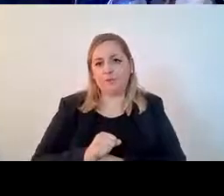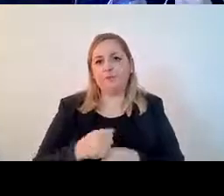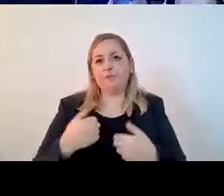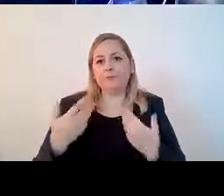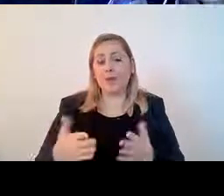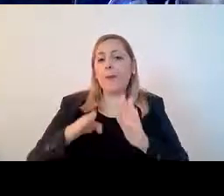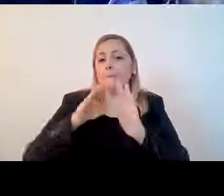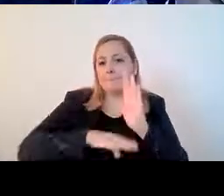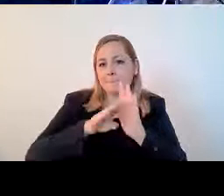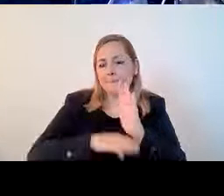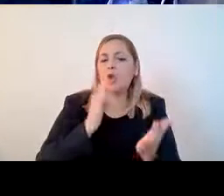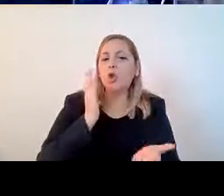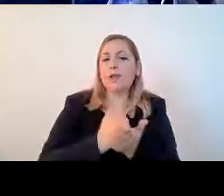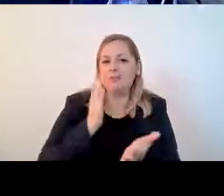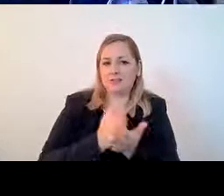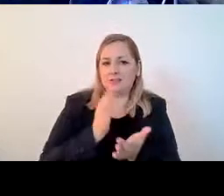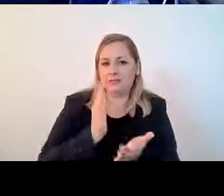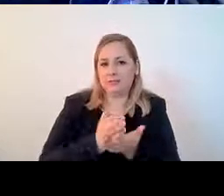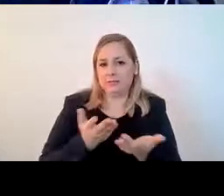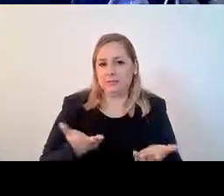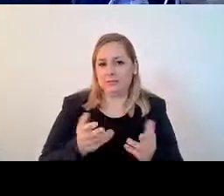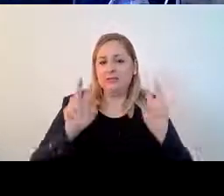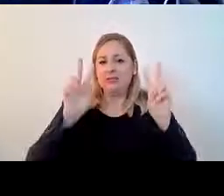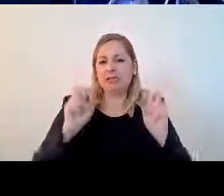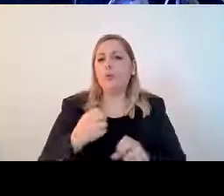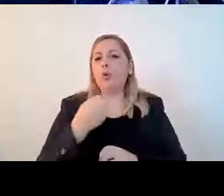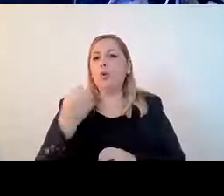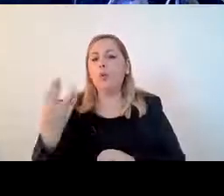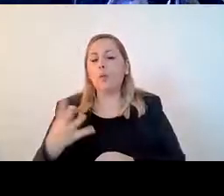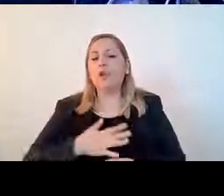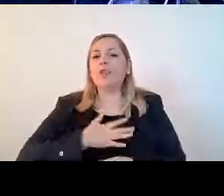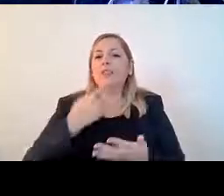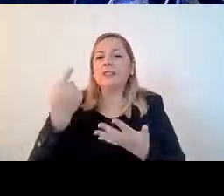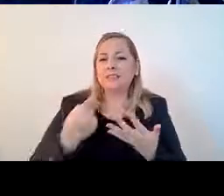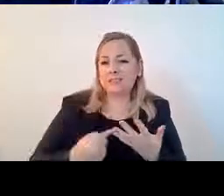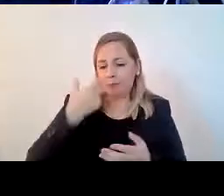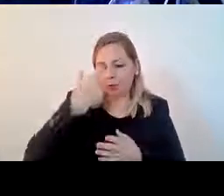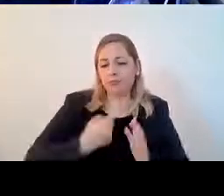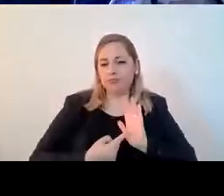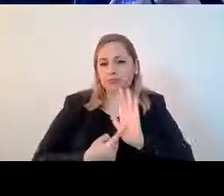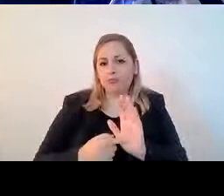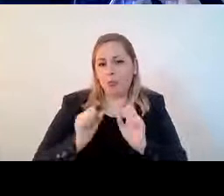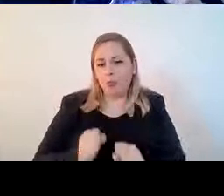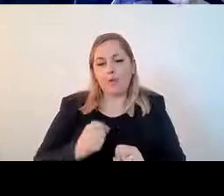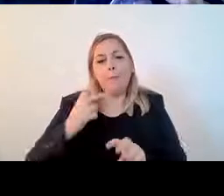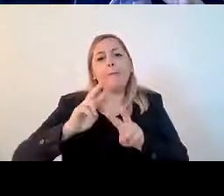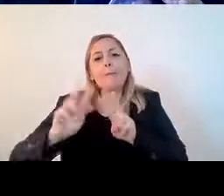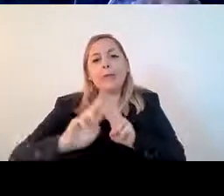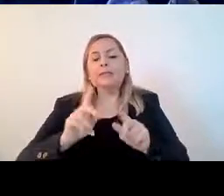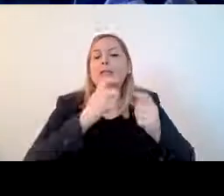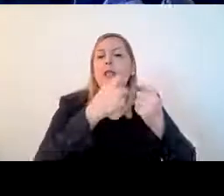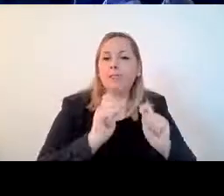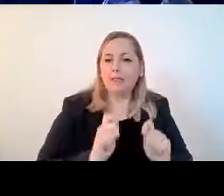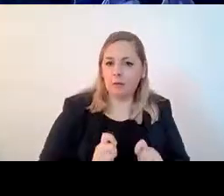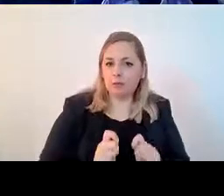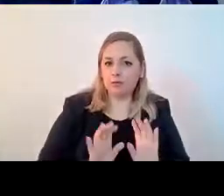es menos exigente en términos del número de síntomas que el sujeto presenta para hacer el diagnóstico. O sea, en